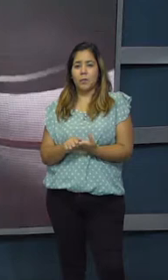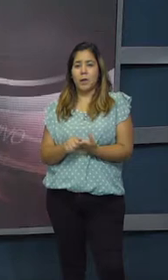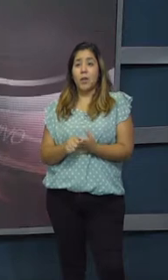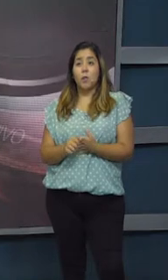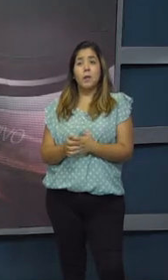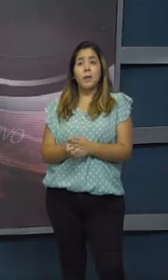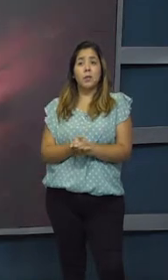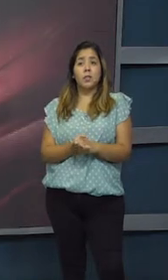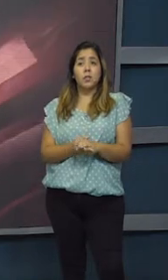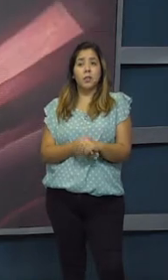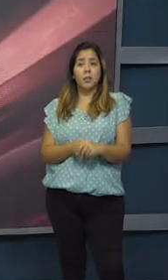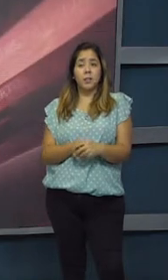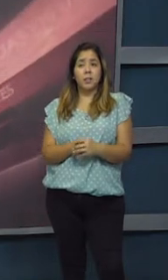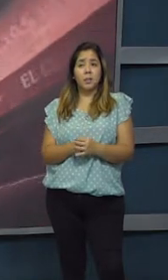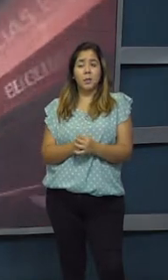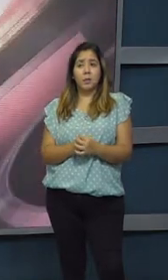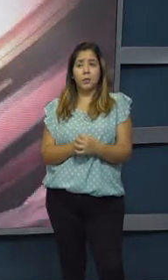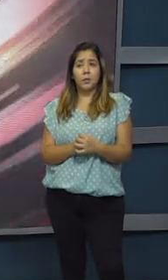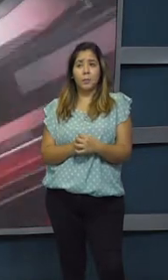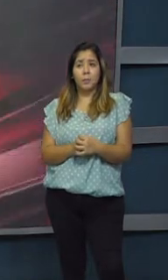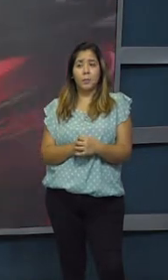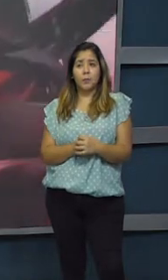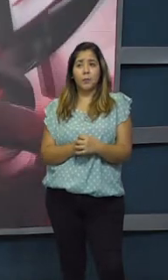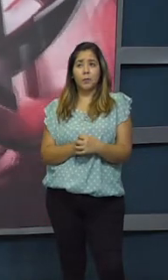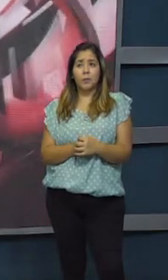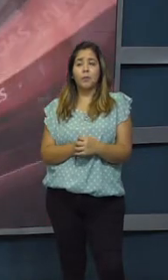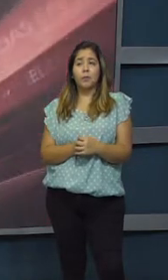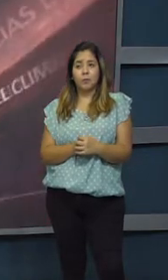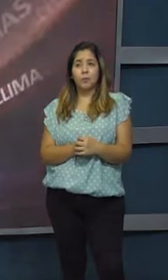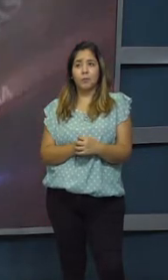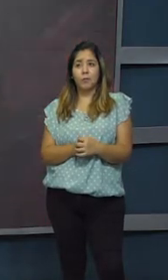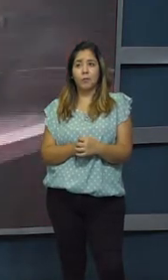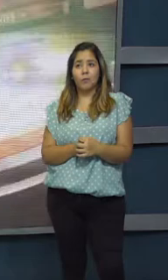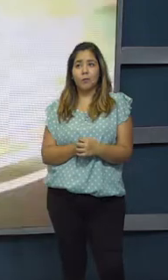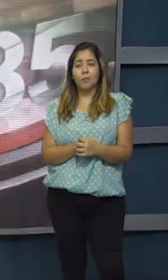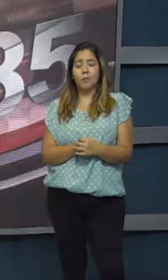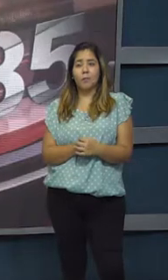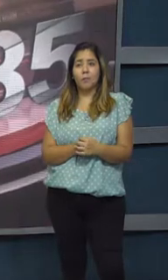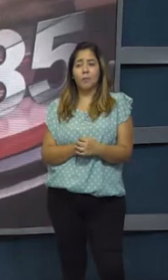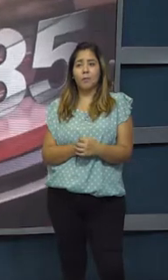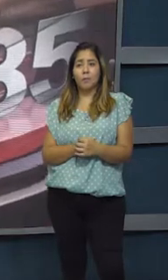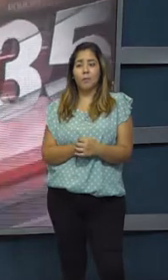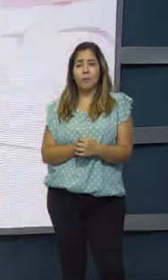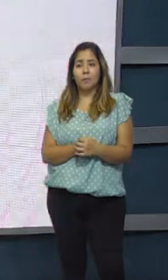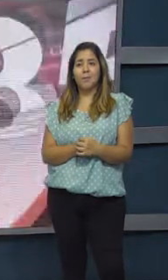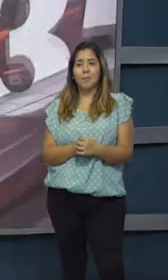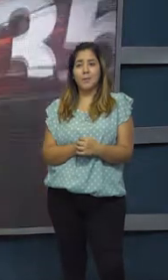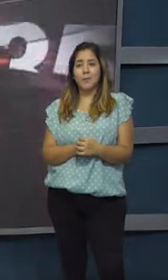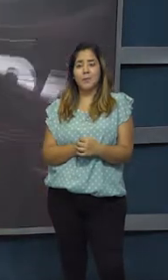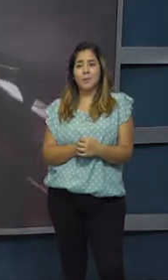lo menciona, intendente, ¿cómo está el estatus sanitario en el departamento? ¿Se han detectado nuevos casos o más o menos se mantiene en un número